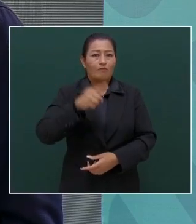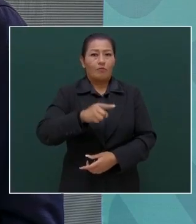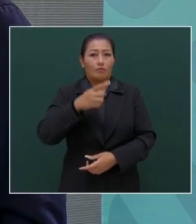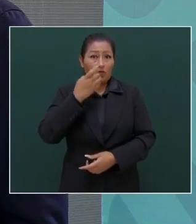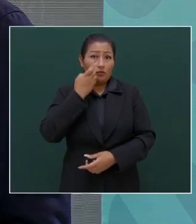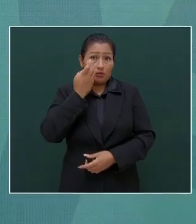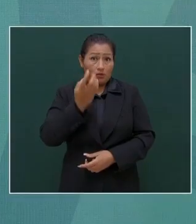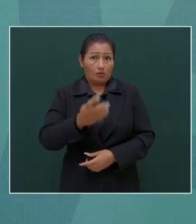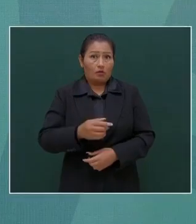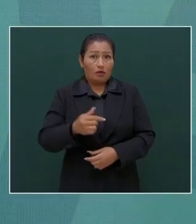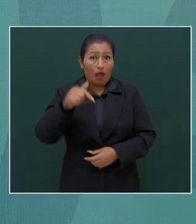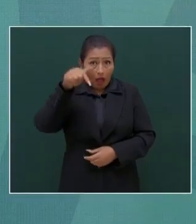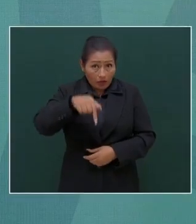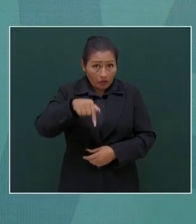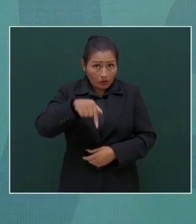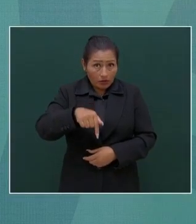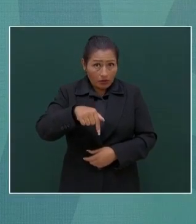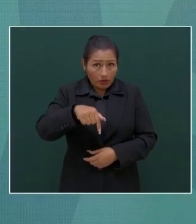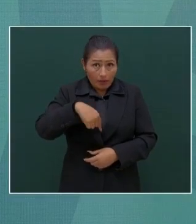Y no solo aquí,